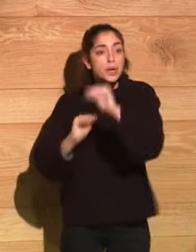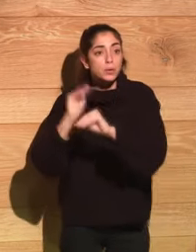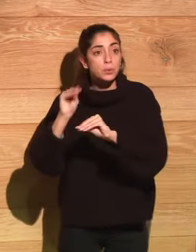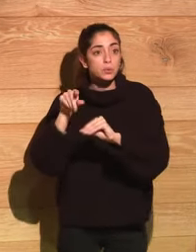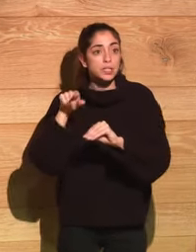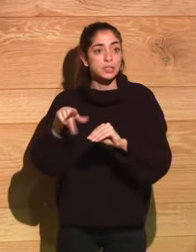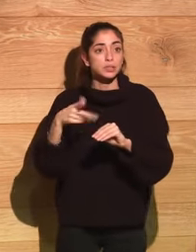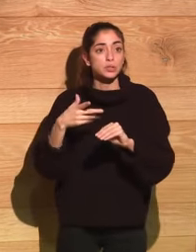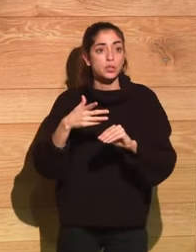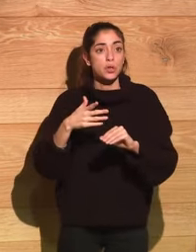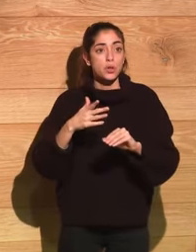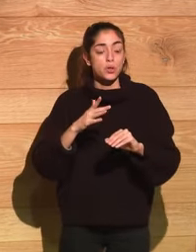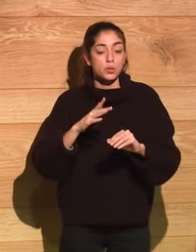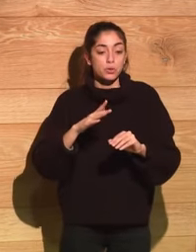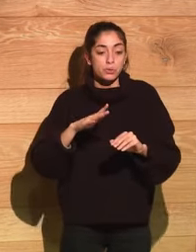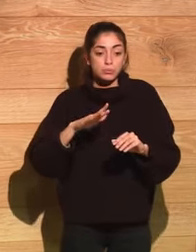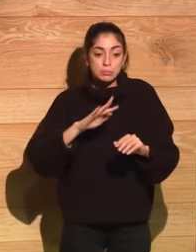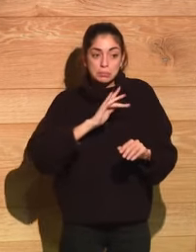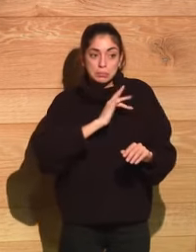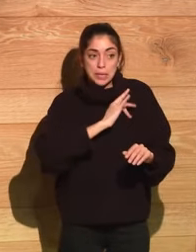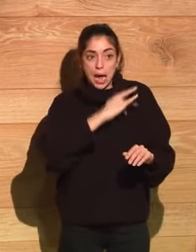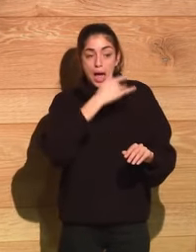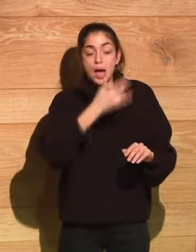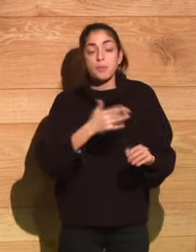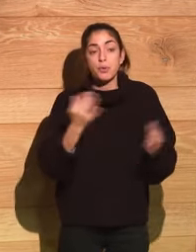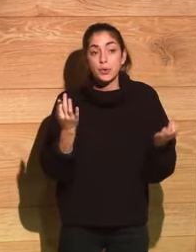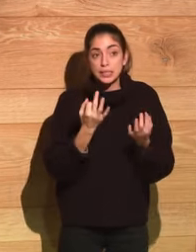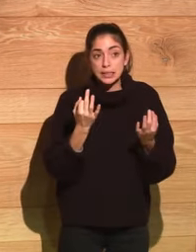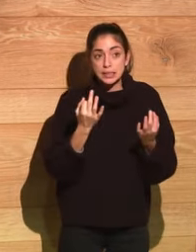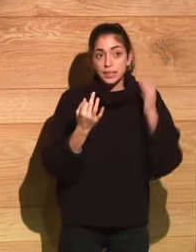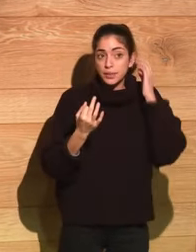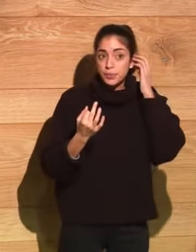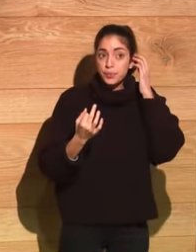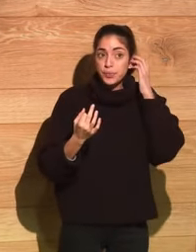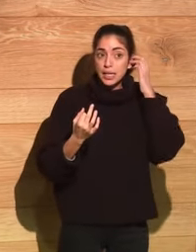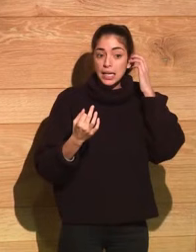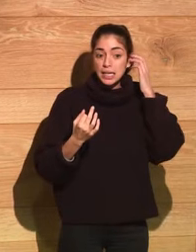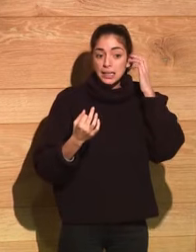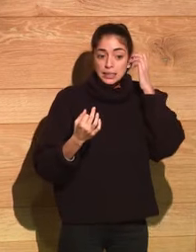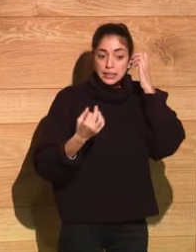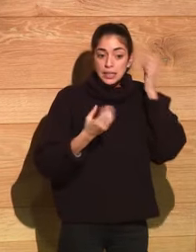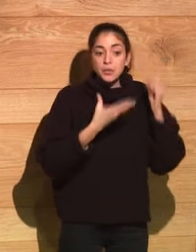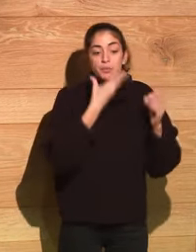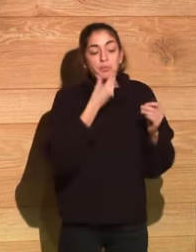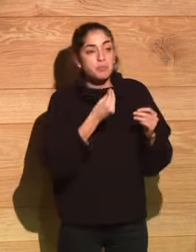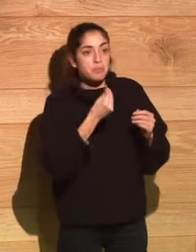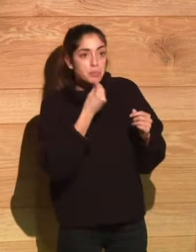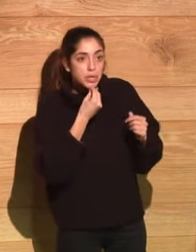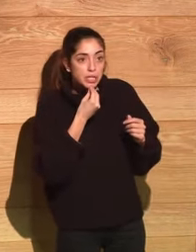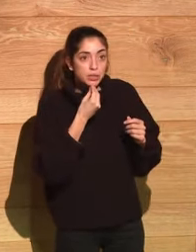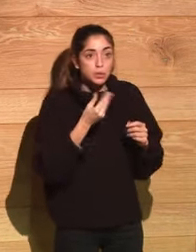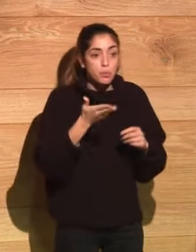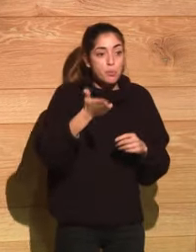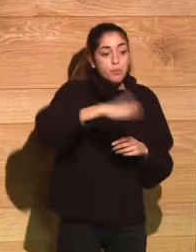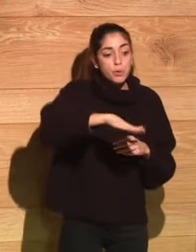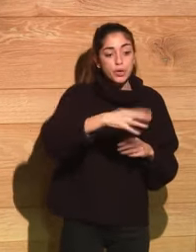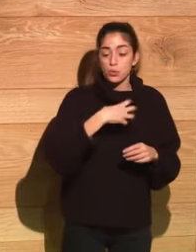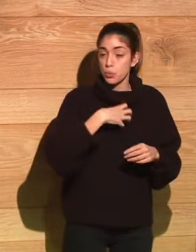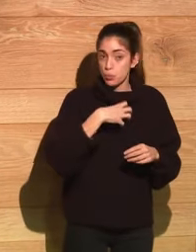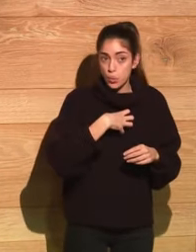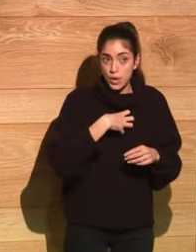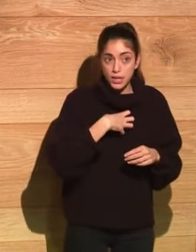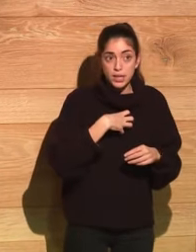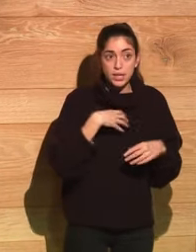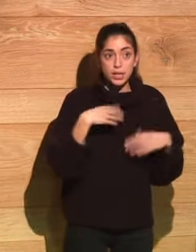de engendrar en lo bello. Porque la generación es para un mortal algo inmortal y eterno. Ahora bien, puesto que el deseo